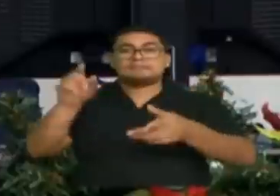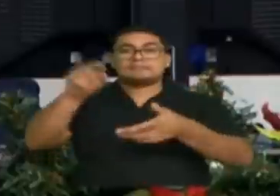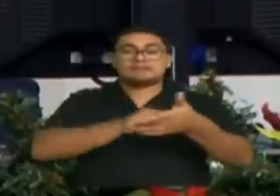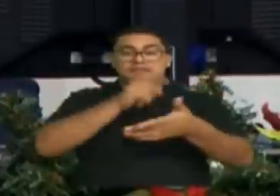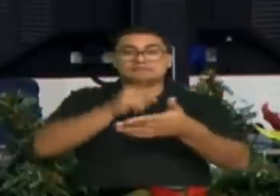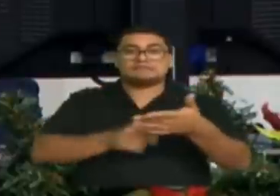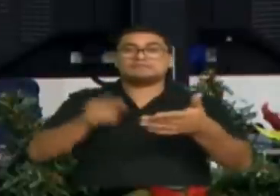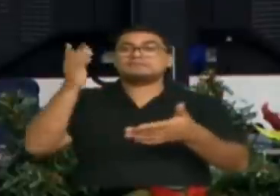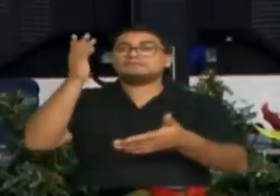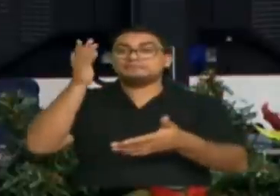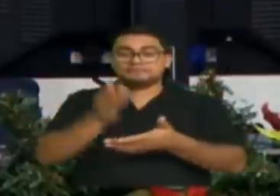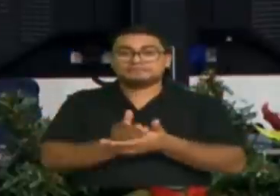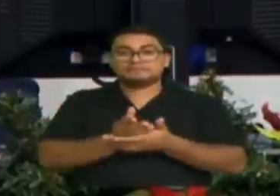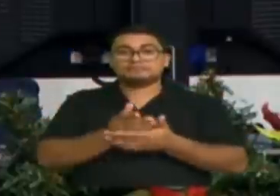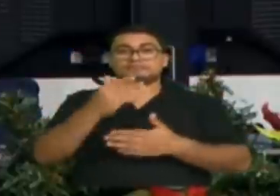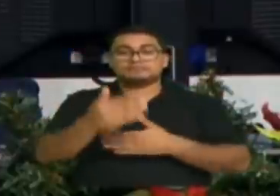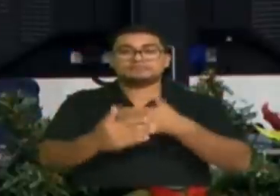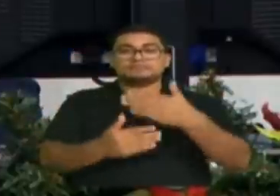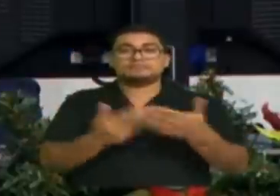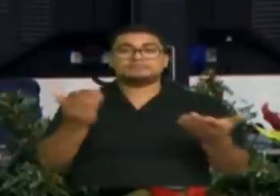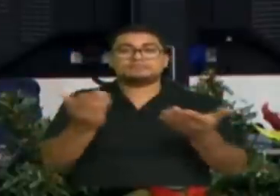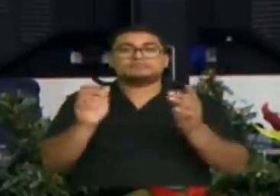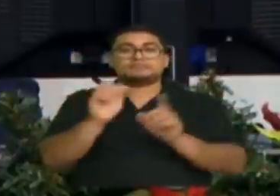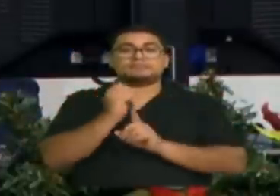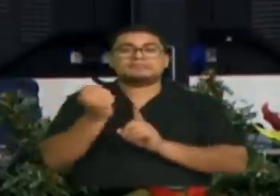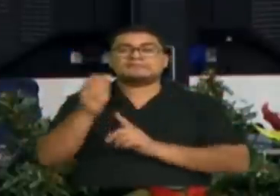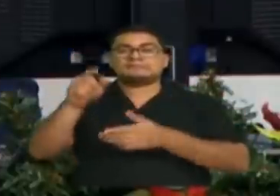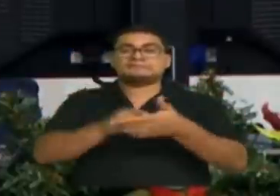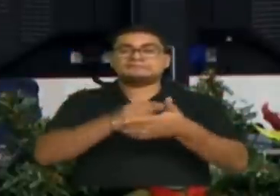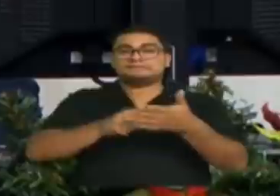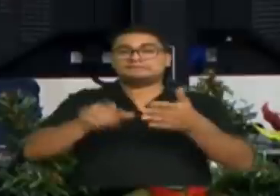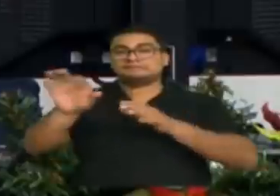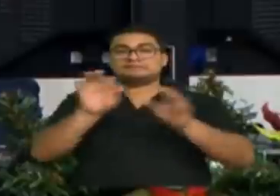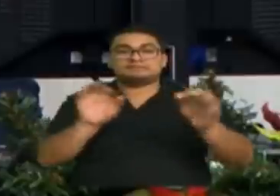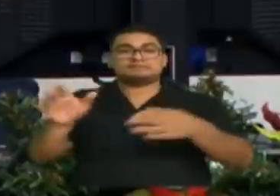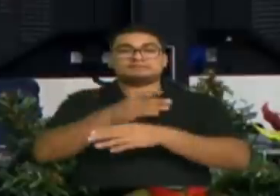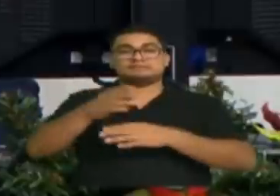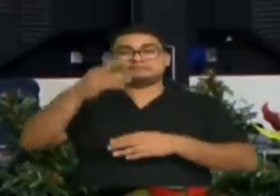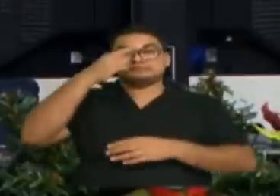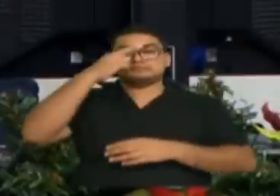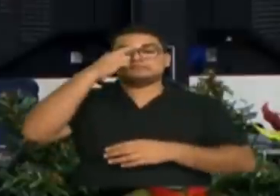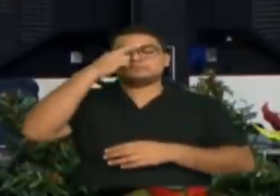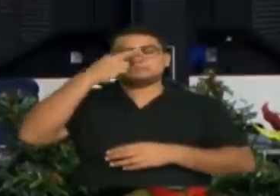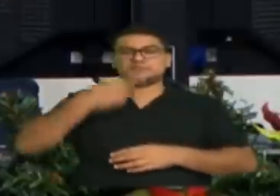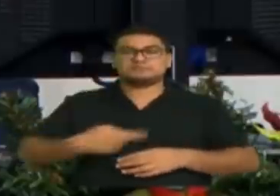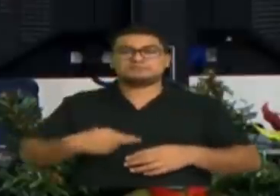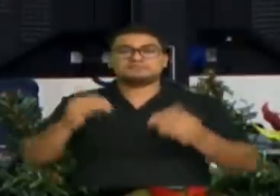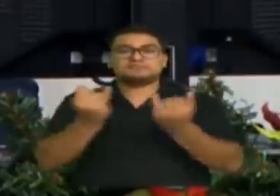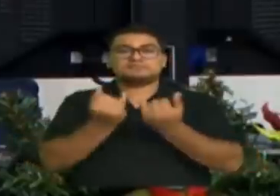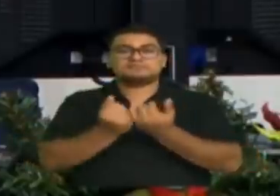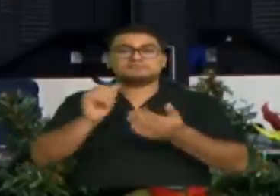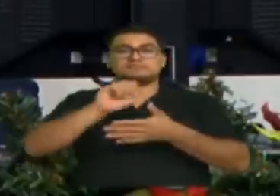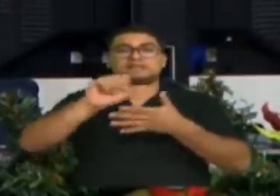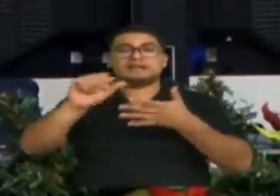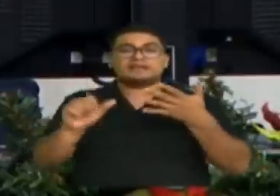para establecer el procedimiento de asamblea para elegir a sus autoridades. Además, vulnera el